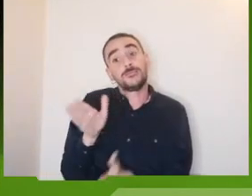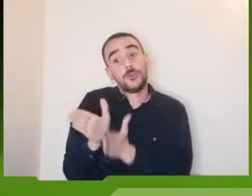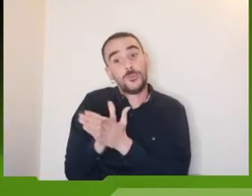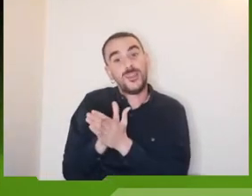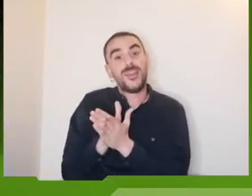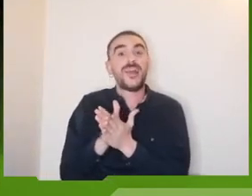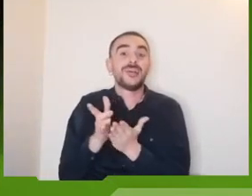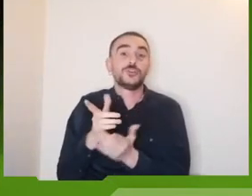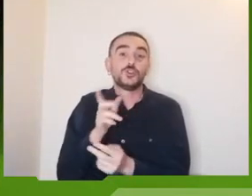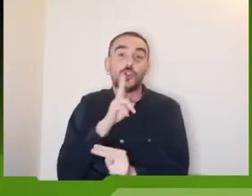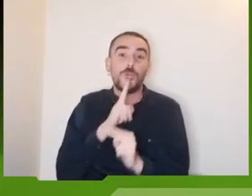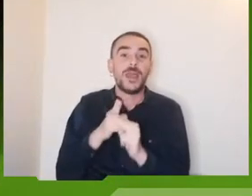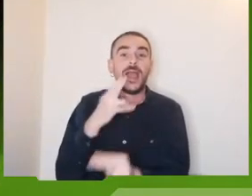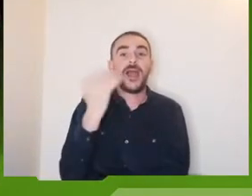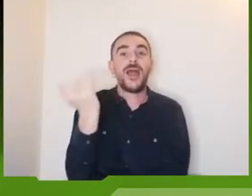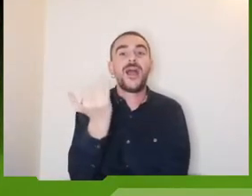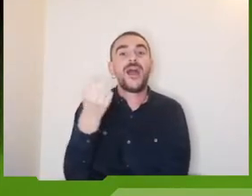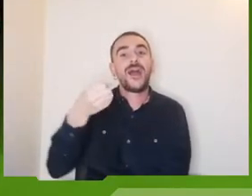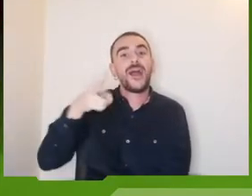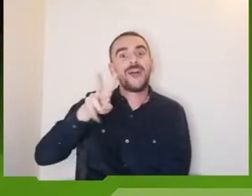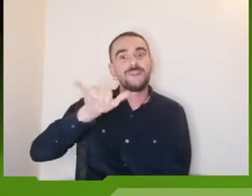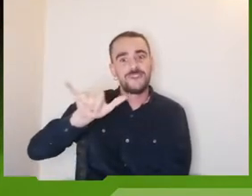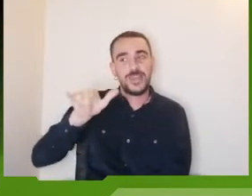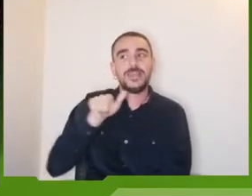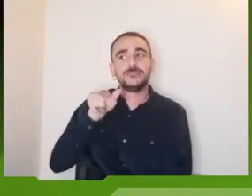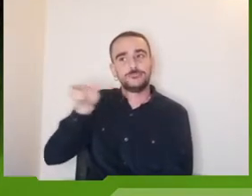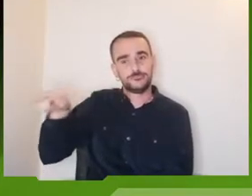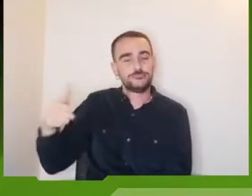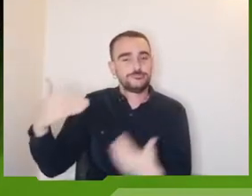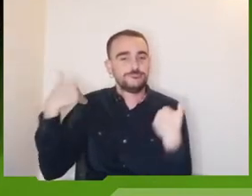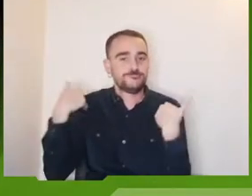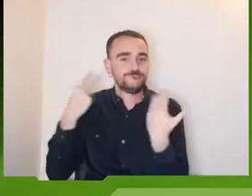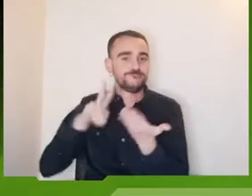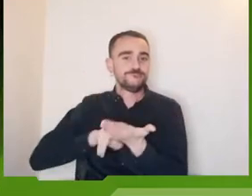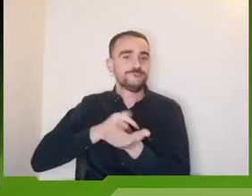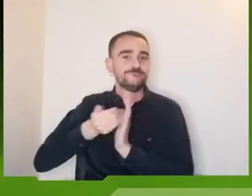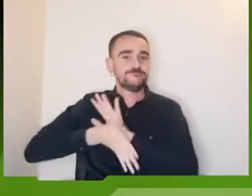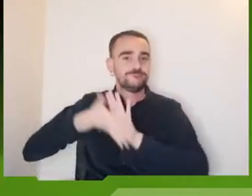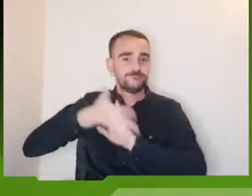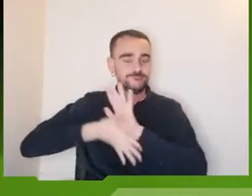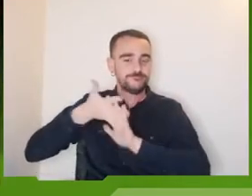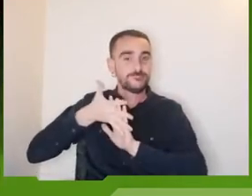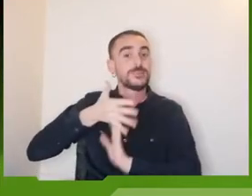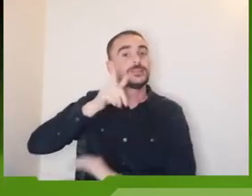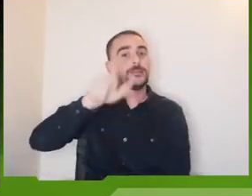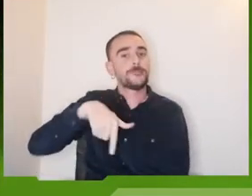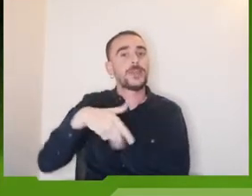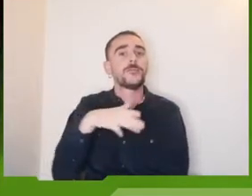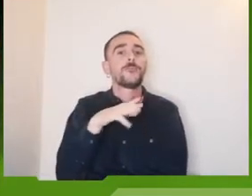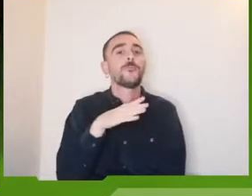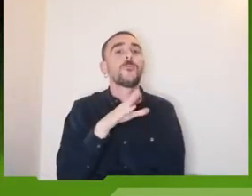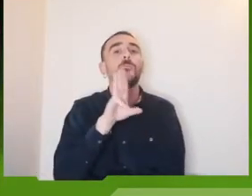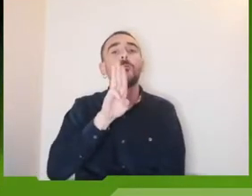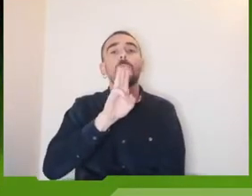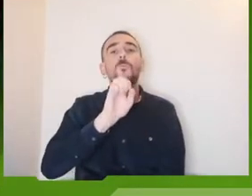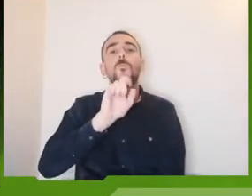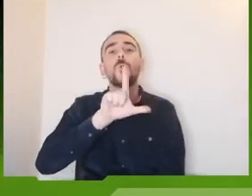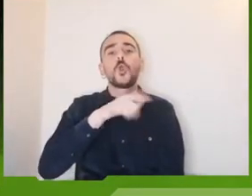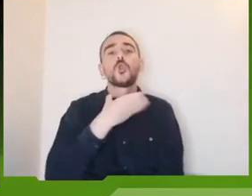la persona que está haciendo la interpretación en lengua de signos, y Paul, que está detrás de las